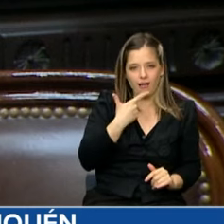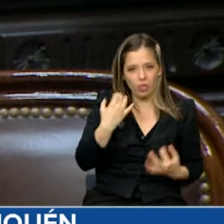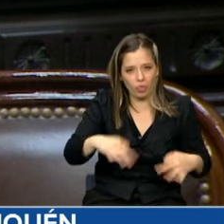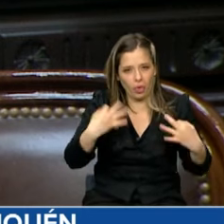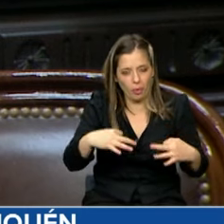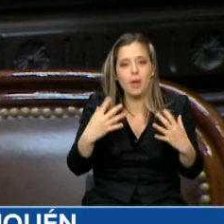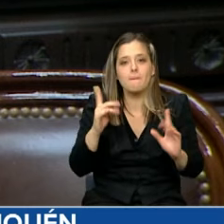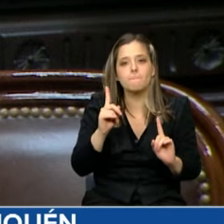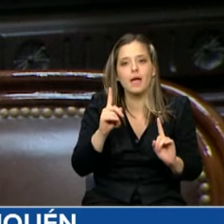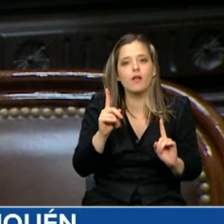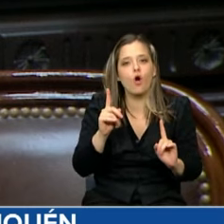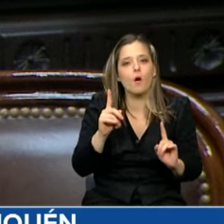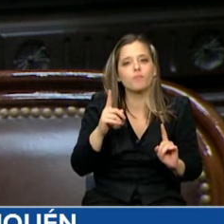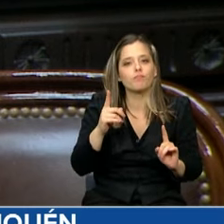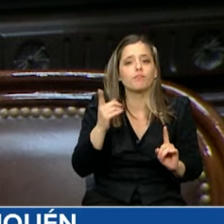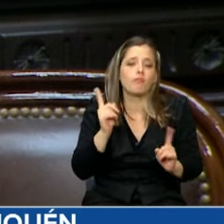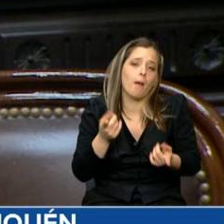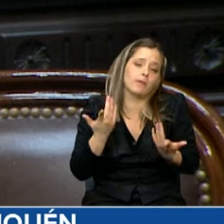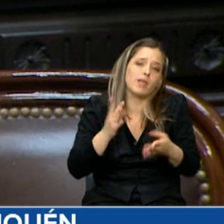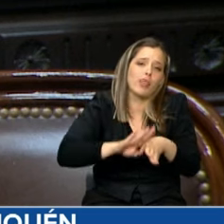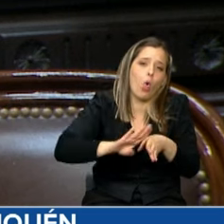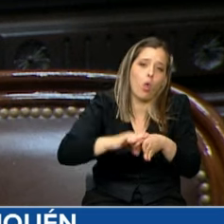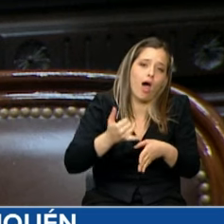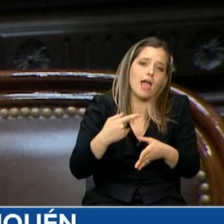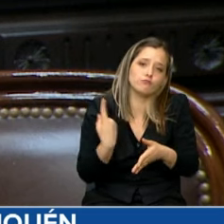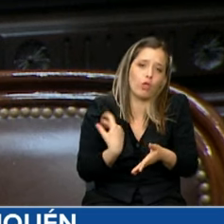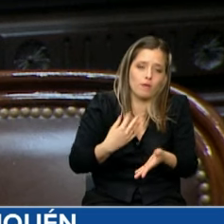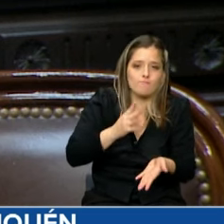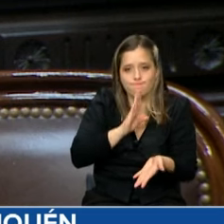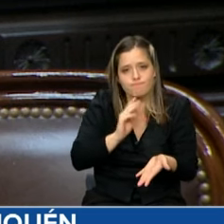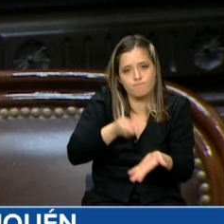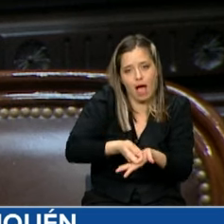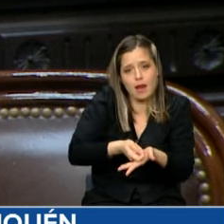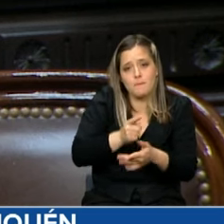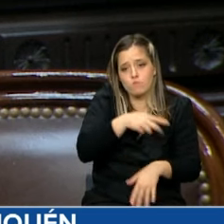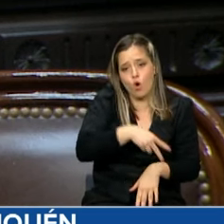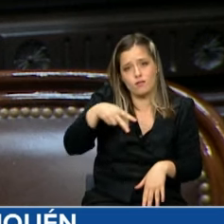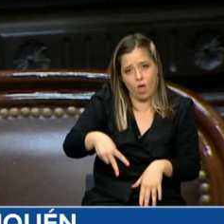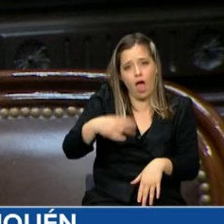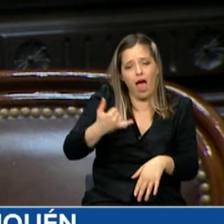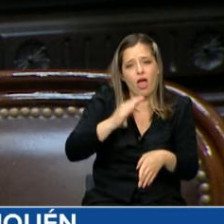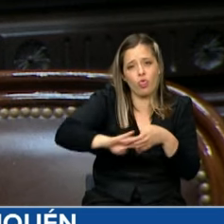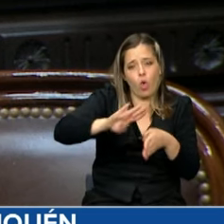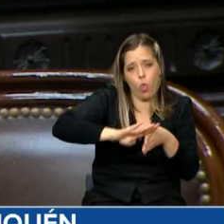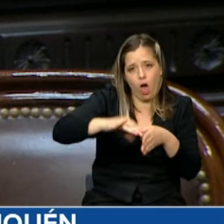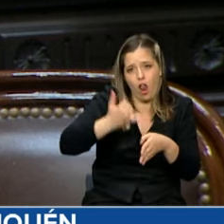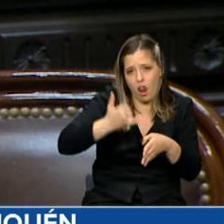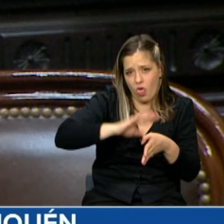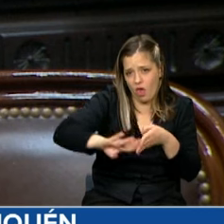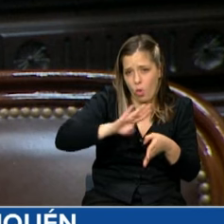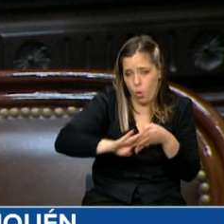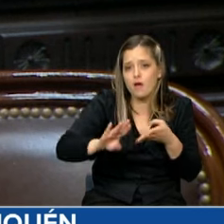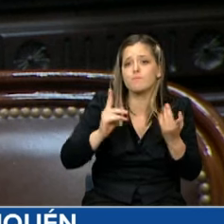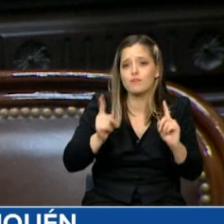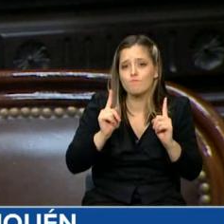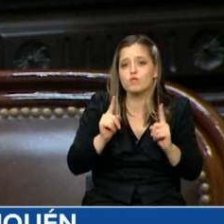pagar determinadas deudas internas en la provincia del existe deuda interna porque Existen algunas sectores algunas ciudades